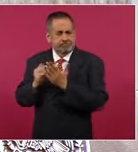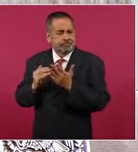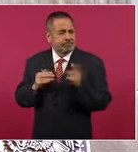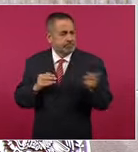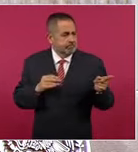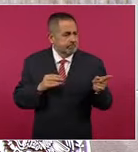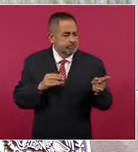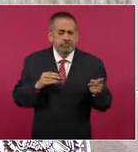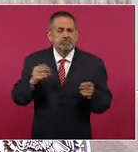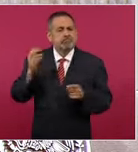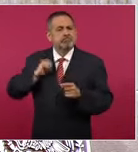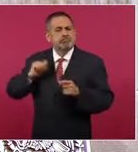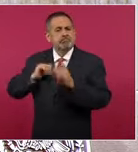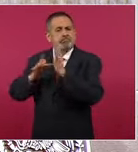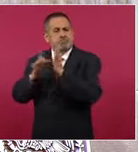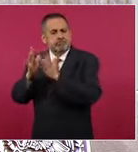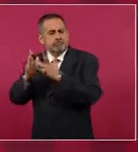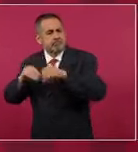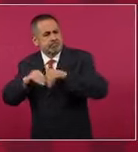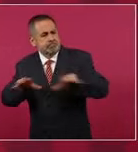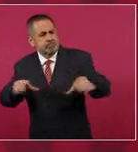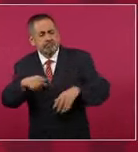cristiana.